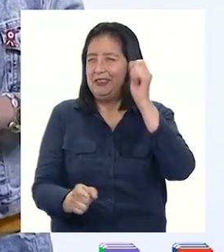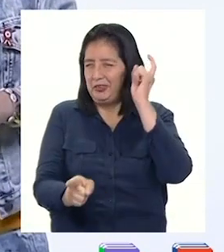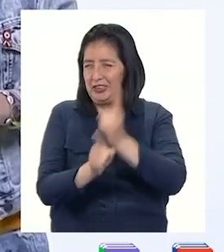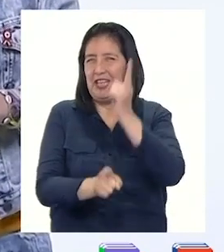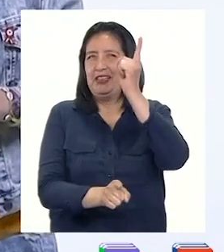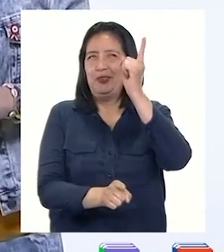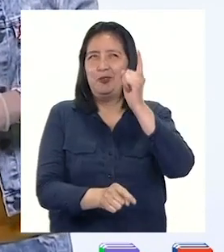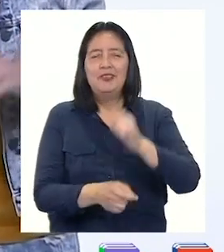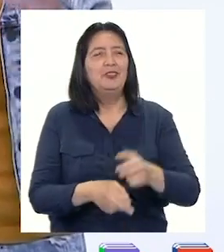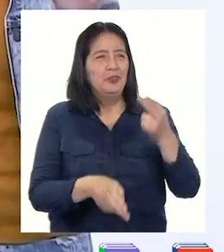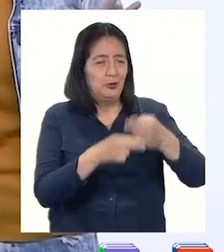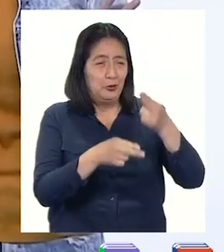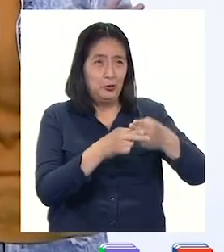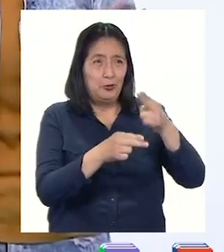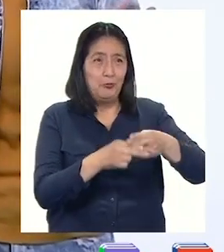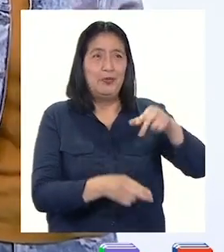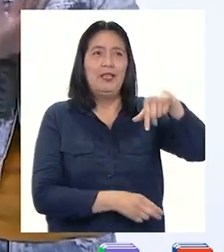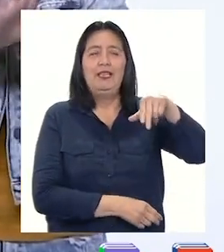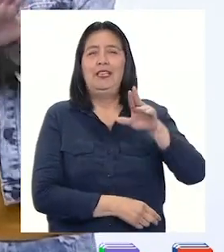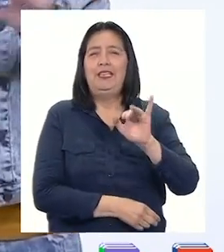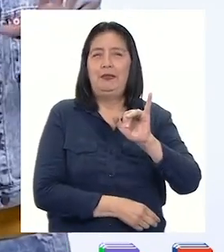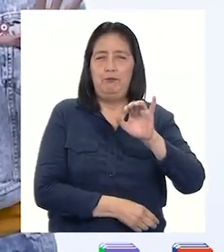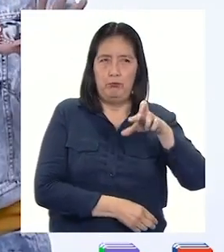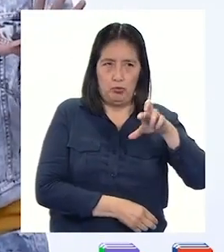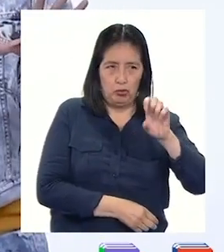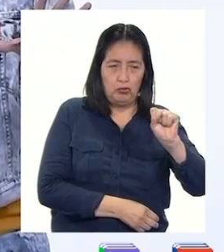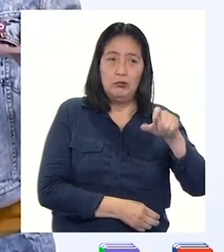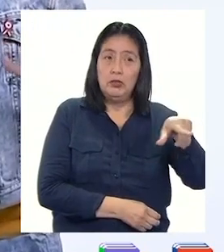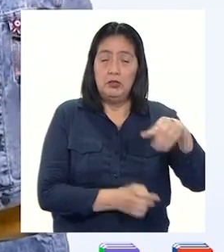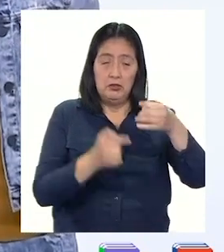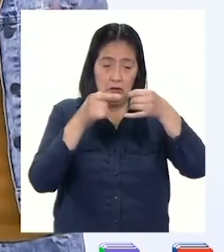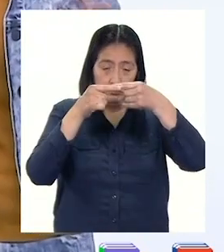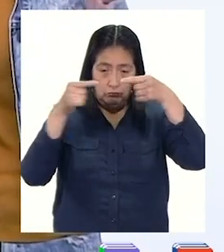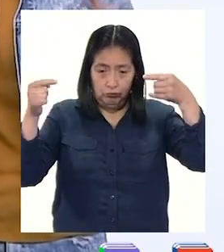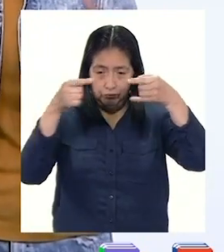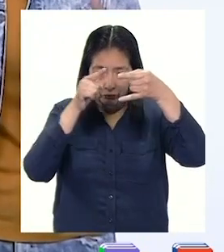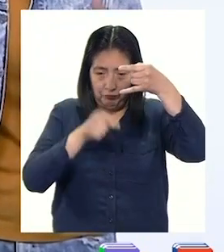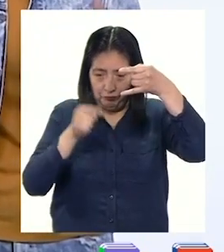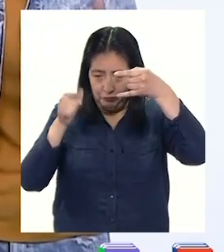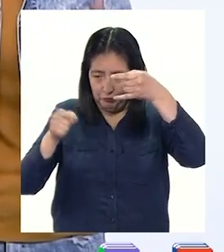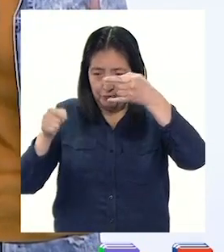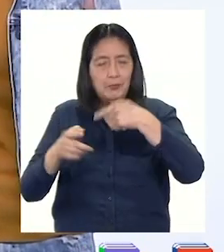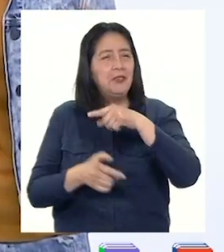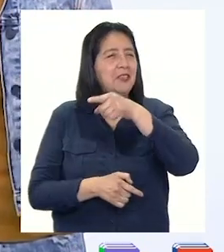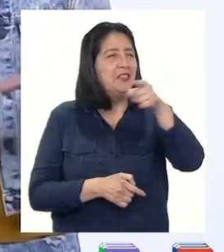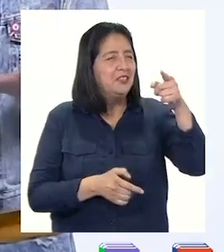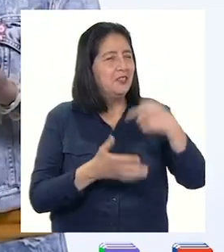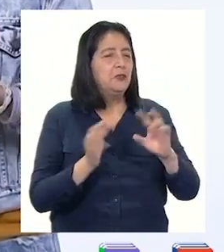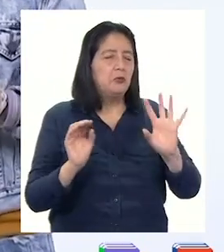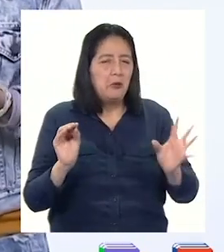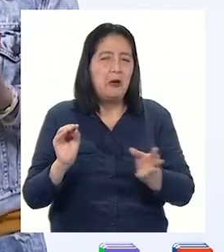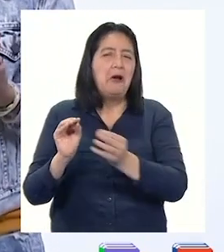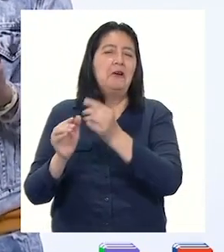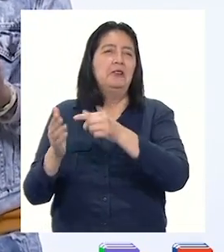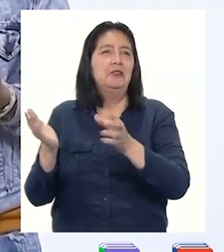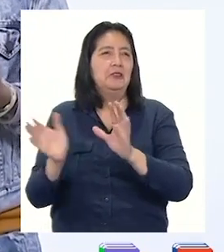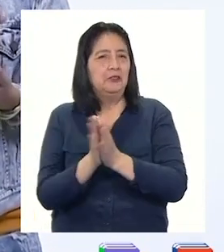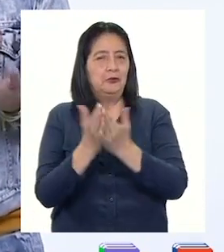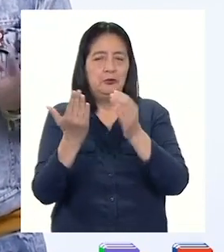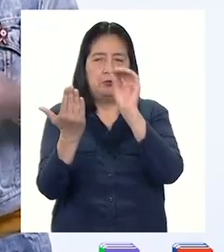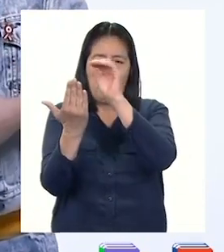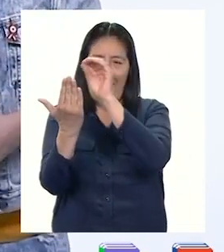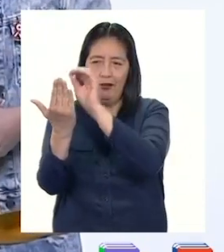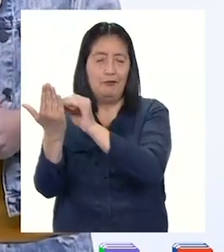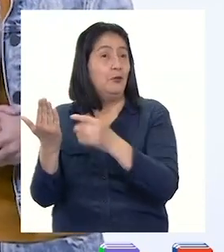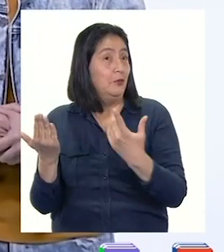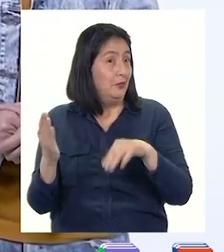acertaste. Esta herramienta se llama quipus. Todos estos elementos te servirán para que con creatividad los incluyas en tu álbum familiar, que será